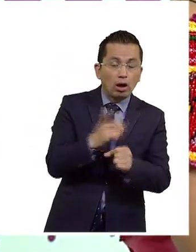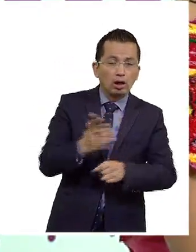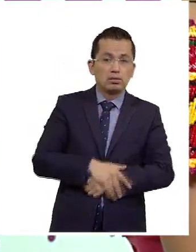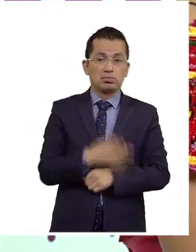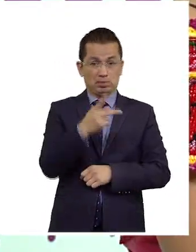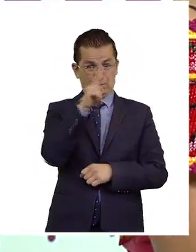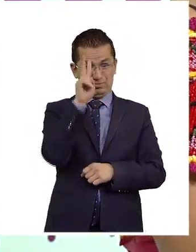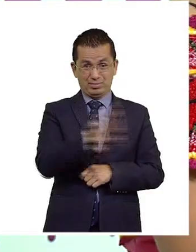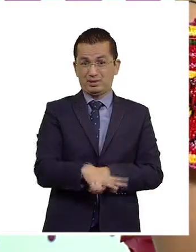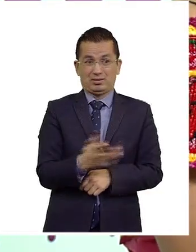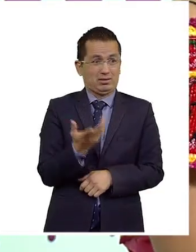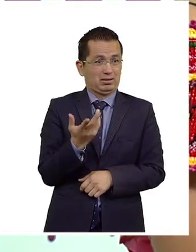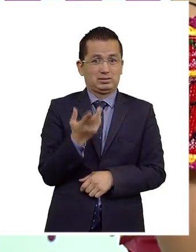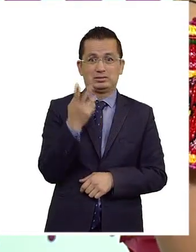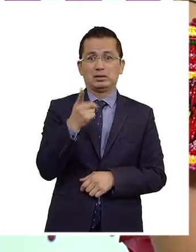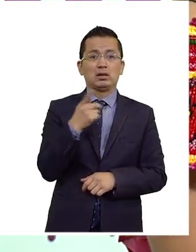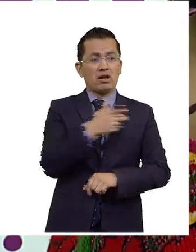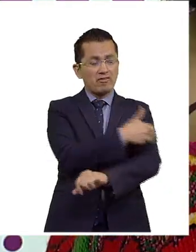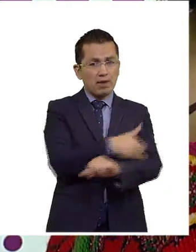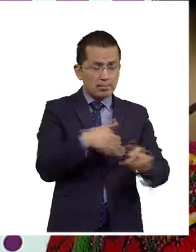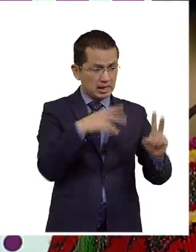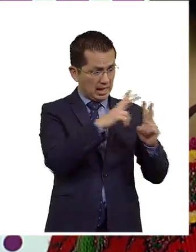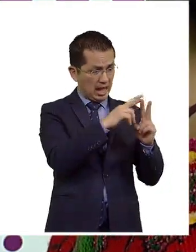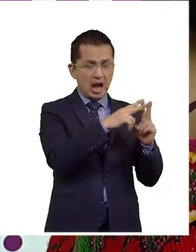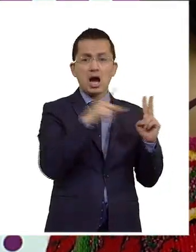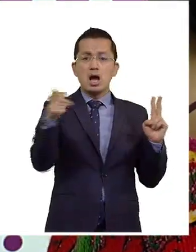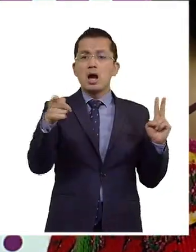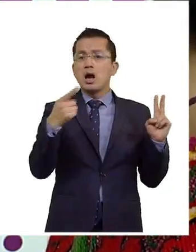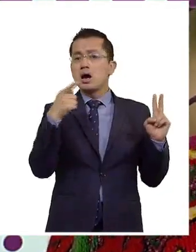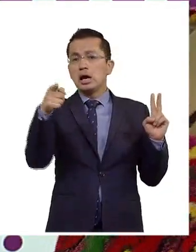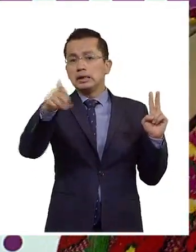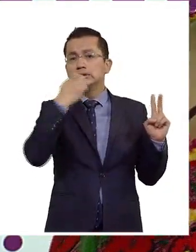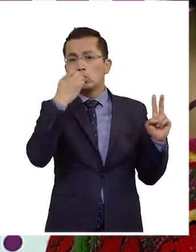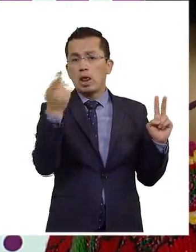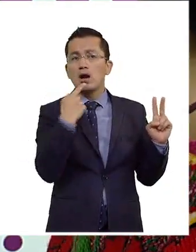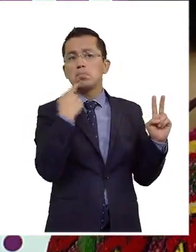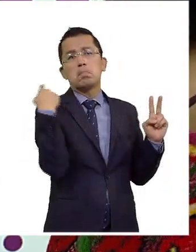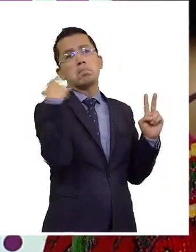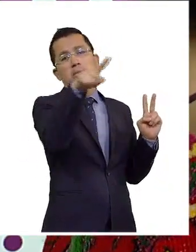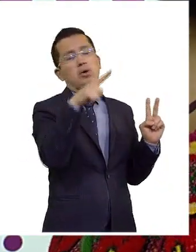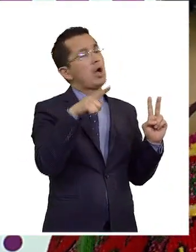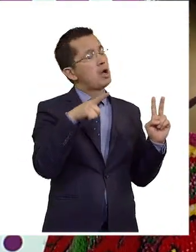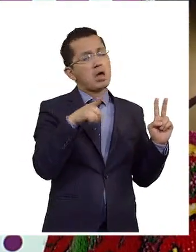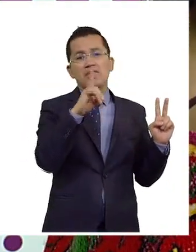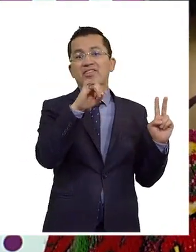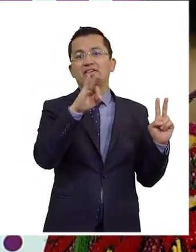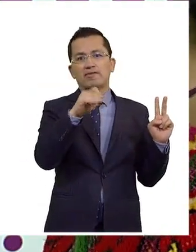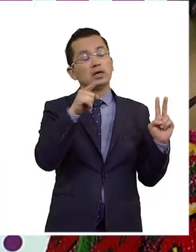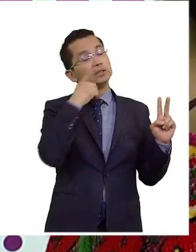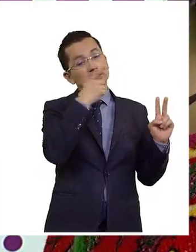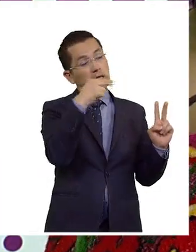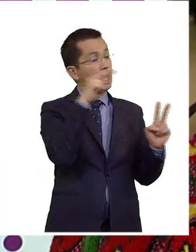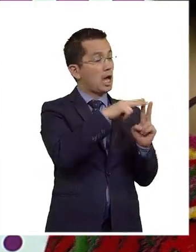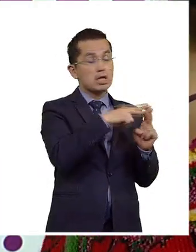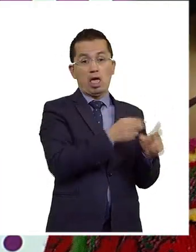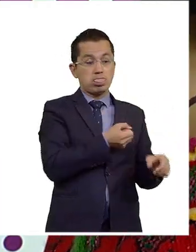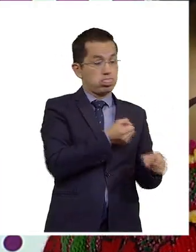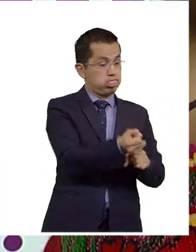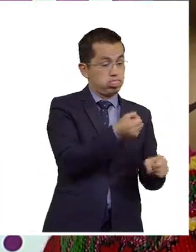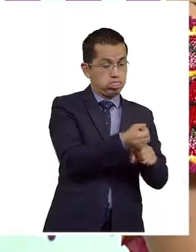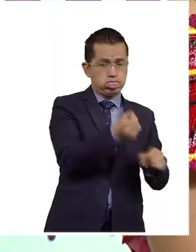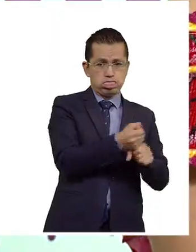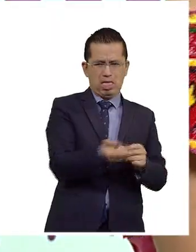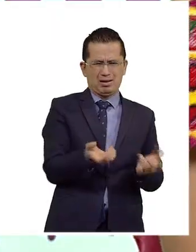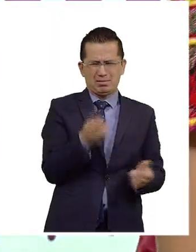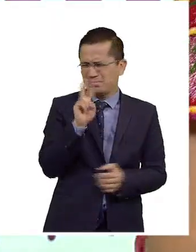fueron denunciadas, esta familia fue denunciada como violenta cuando todo lo que es todo lo contrario, ¿no? Es